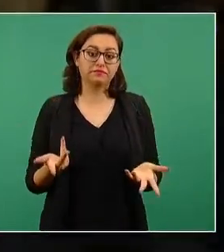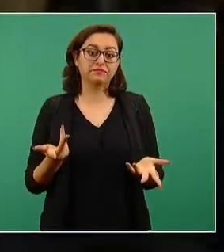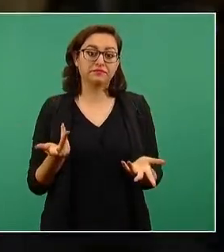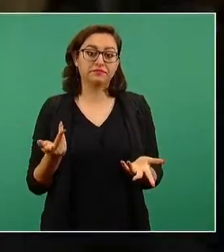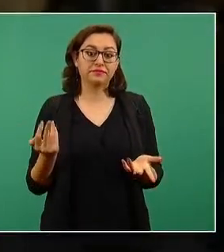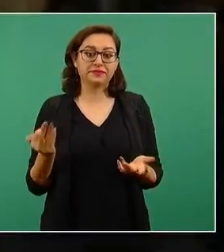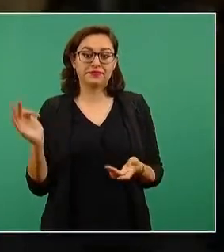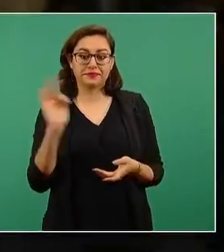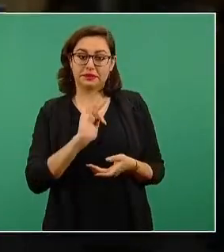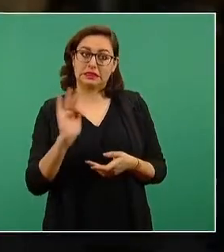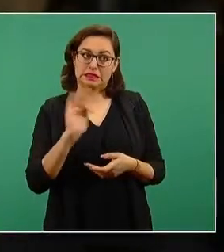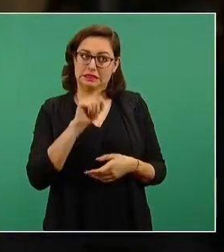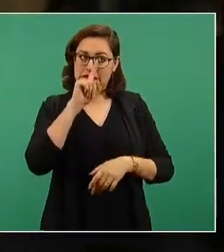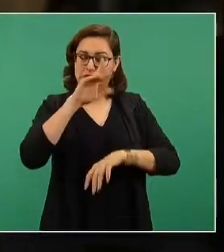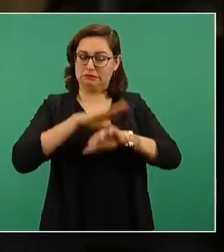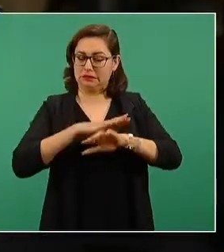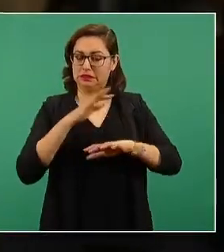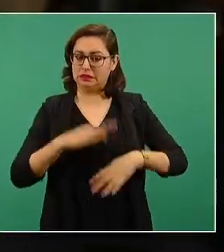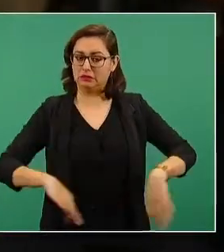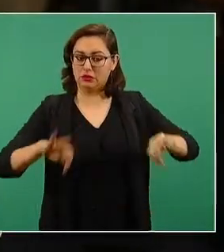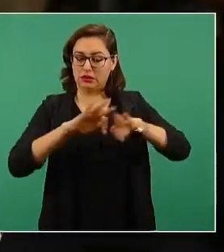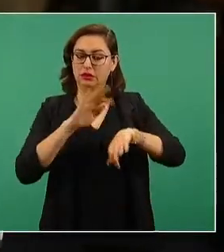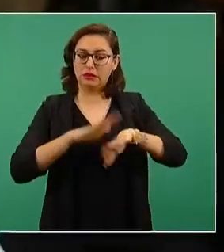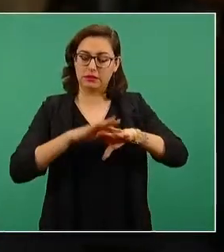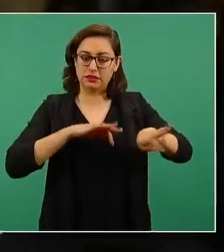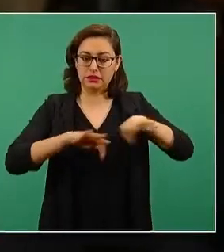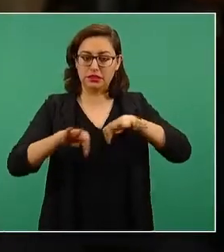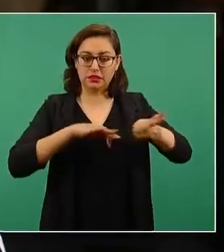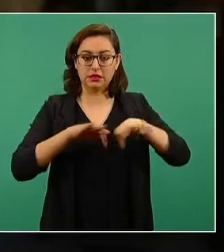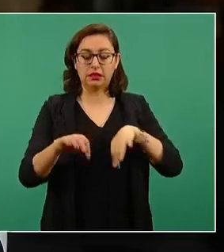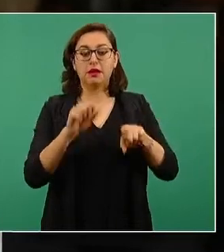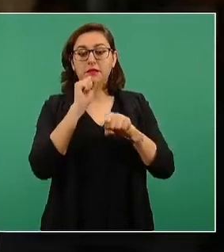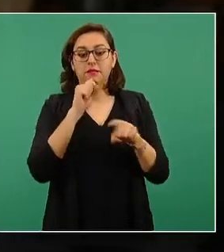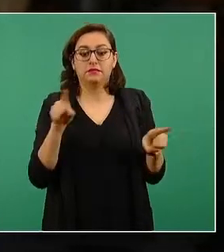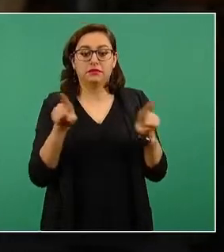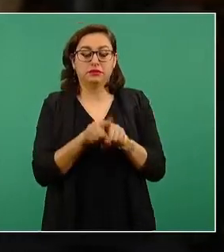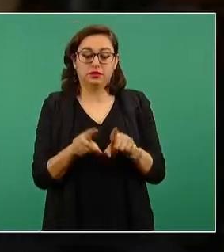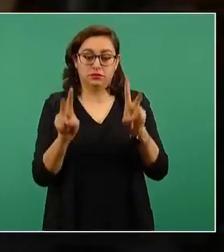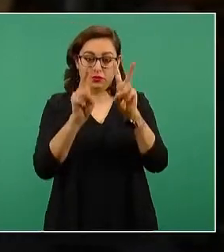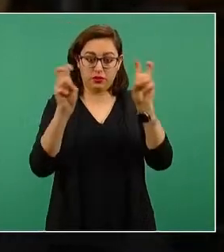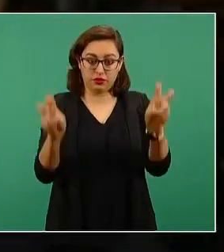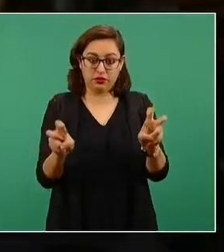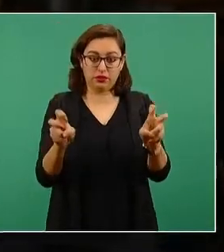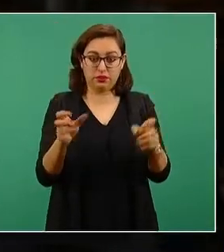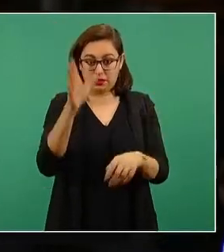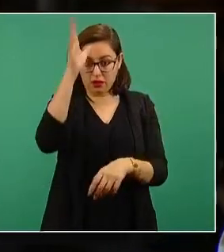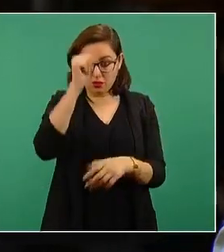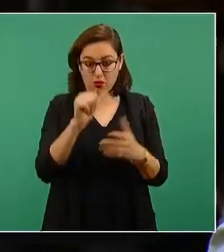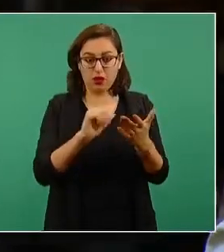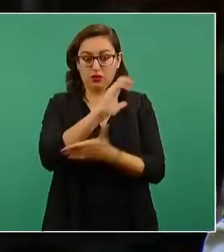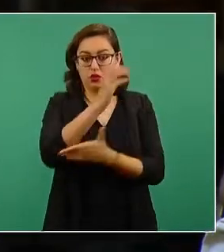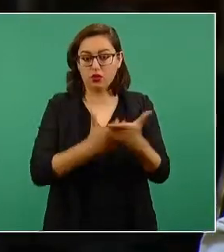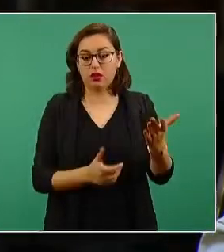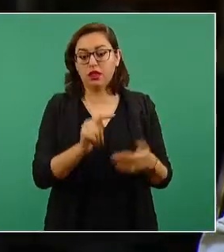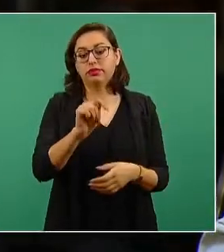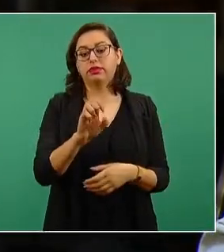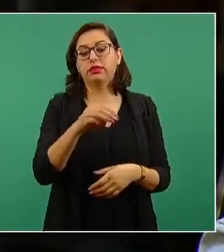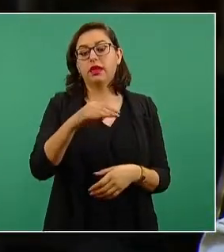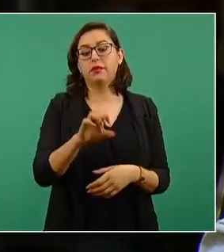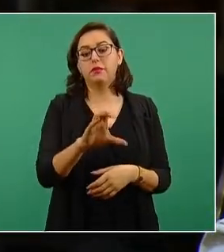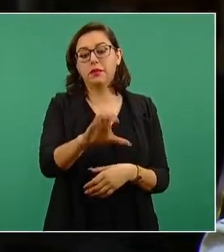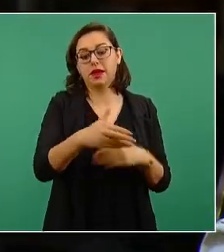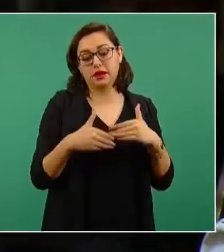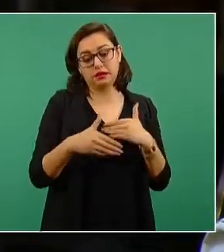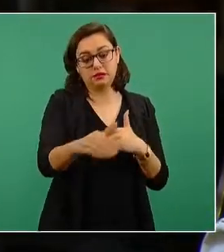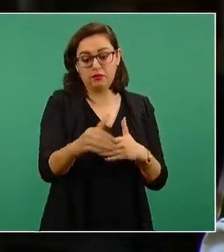eso la importancia. Y sobre todo que viene pues el T-MEC, la fuerza del T-MEC. Y ellos,